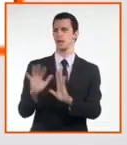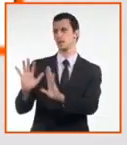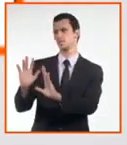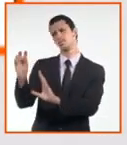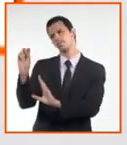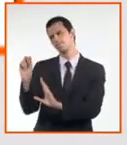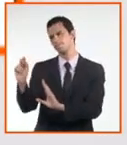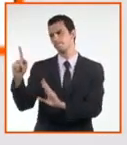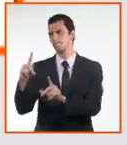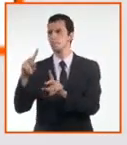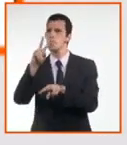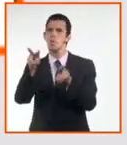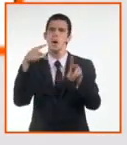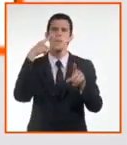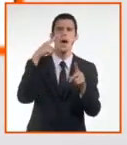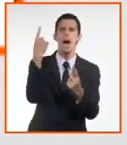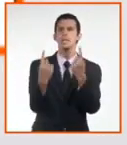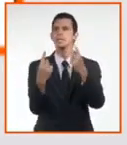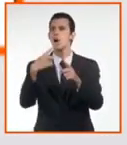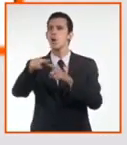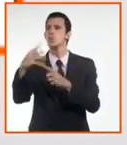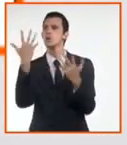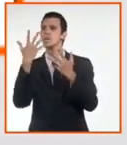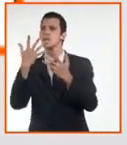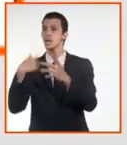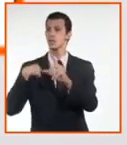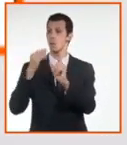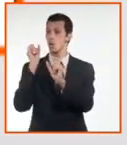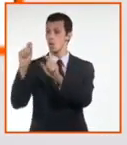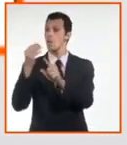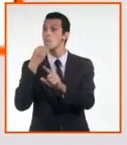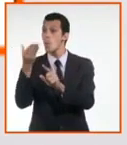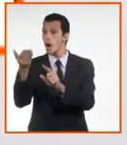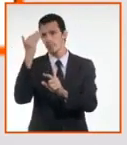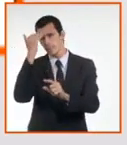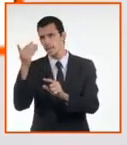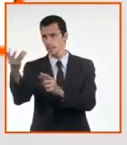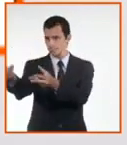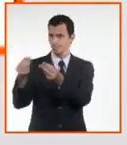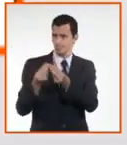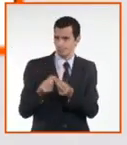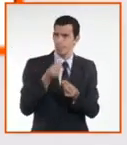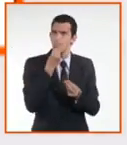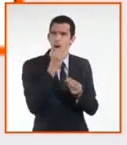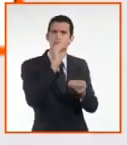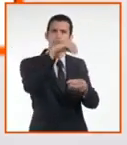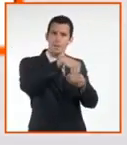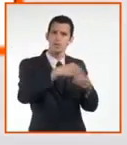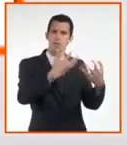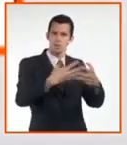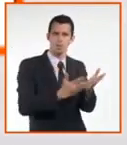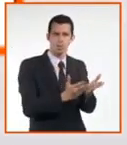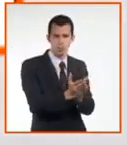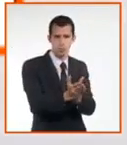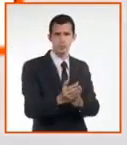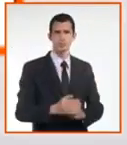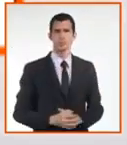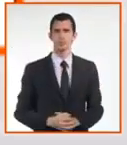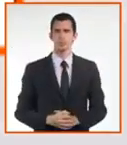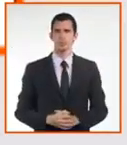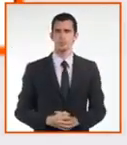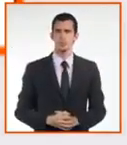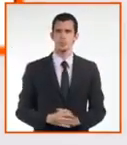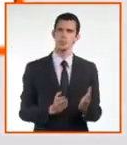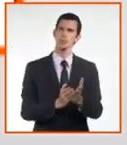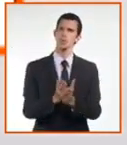año ya contamos con todas las materias primas excepto su orina todo el calcio que se va a mantener afectada el resto